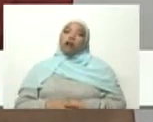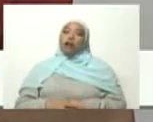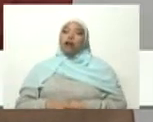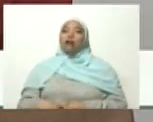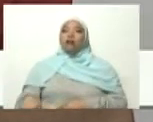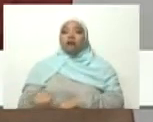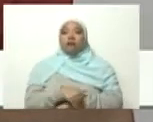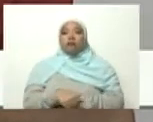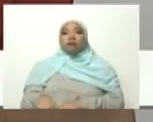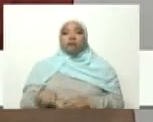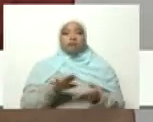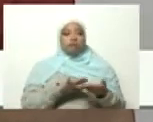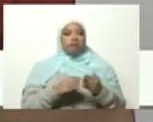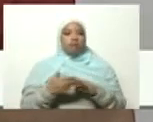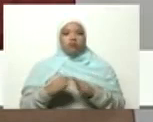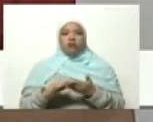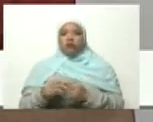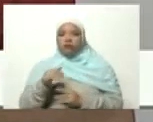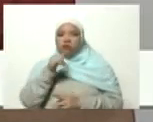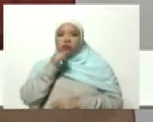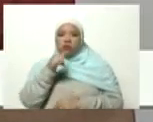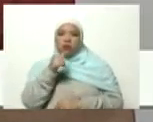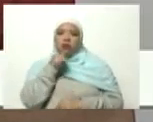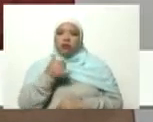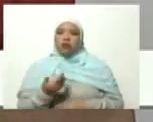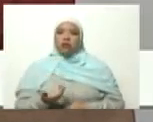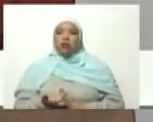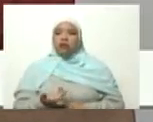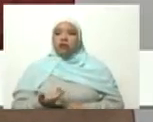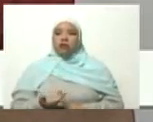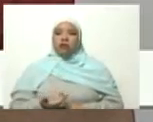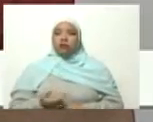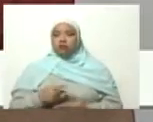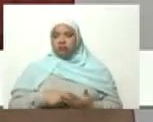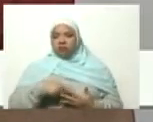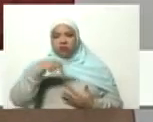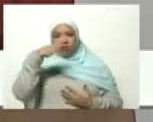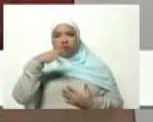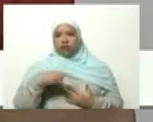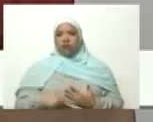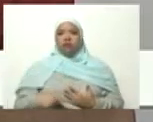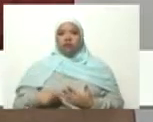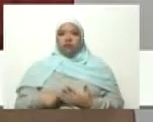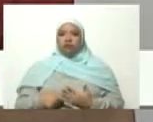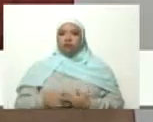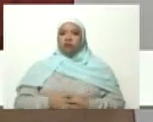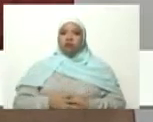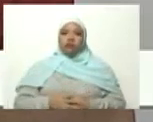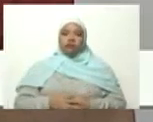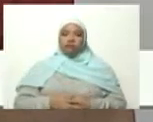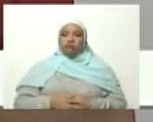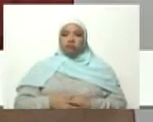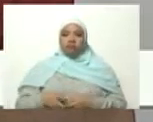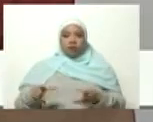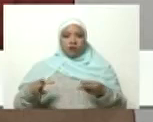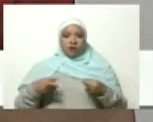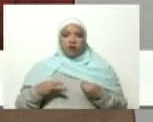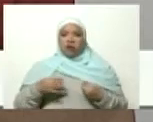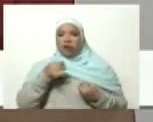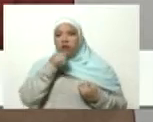calles, de comunidades y sus equipos han hecho una propuesta con la lista de postulaciones. Corresponde a esta dirección